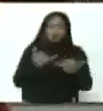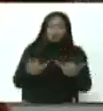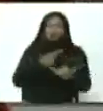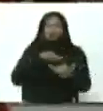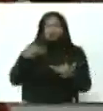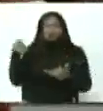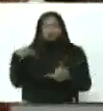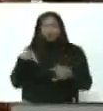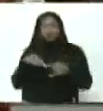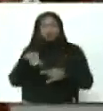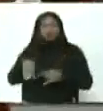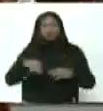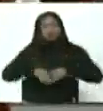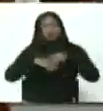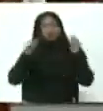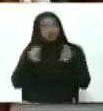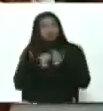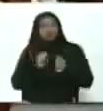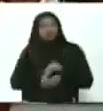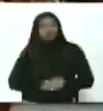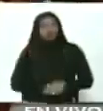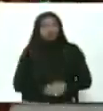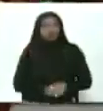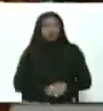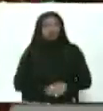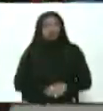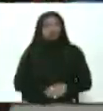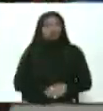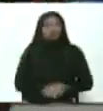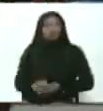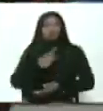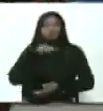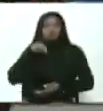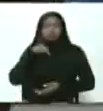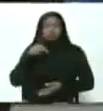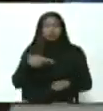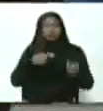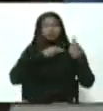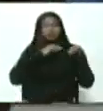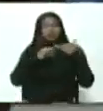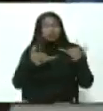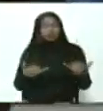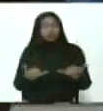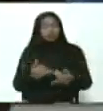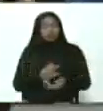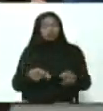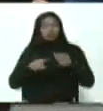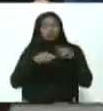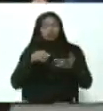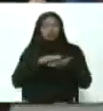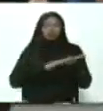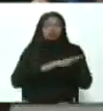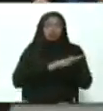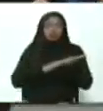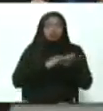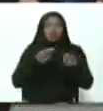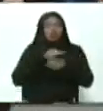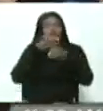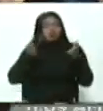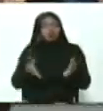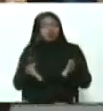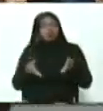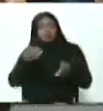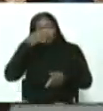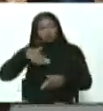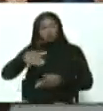tener el Estado Anzoátegui. Somos nosotros los responsables de recuperar la gobernación para